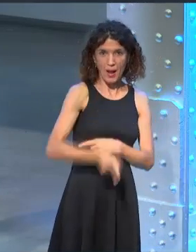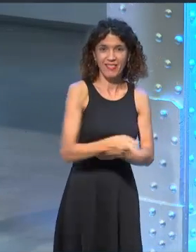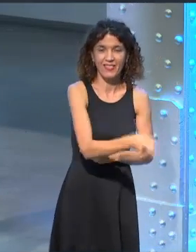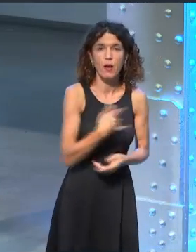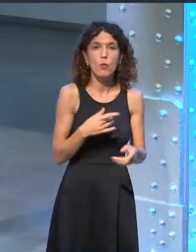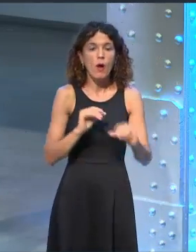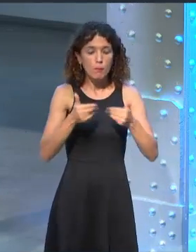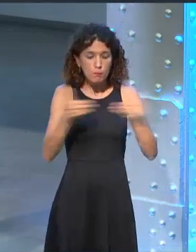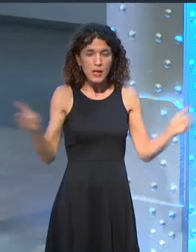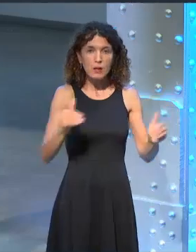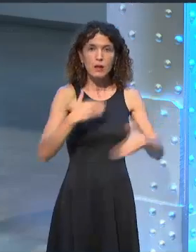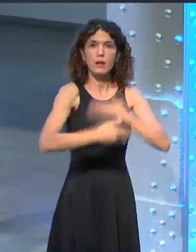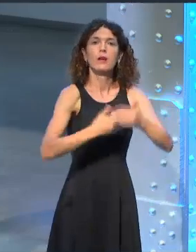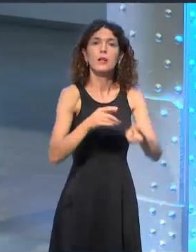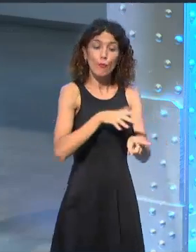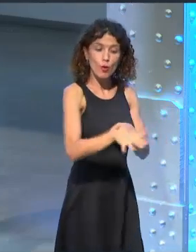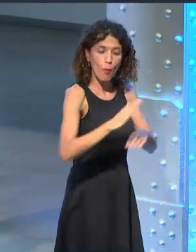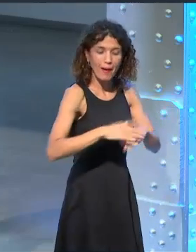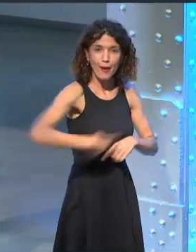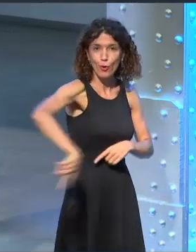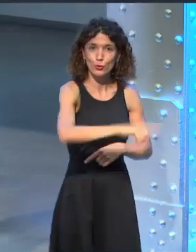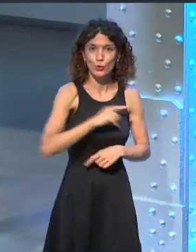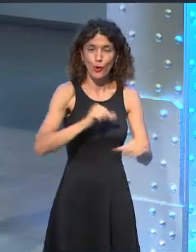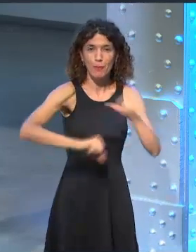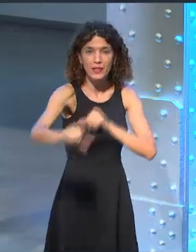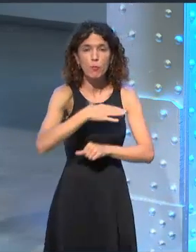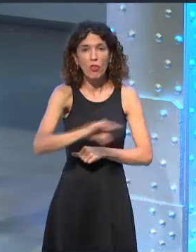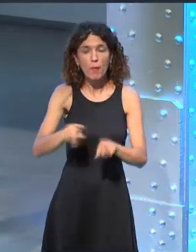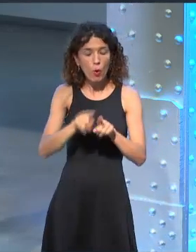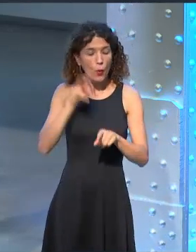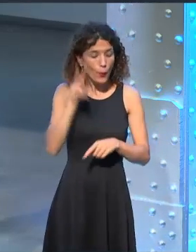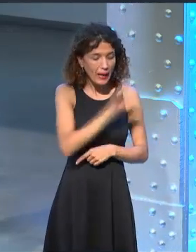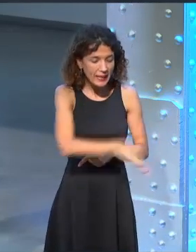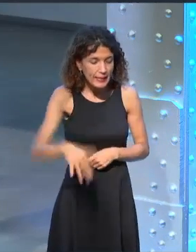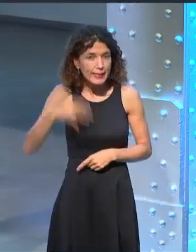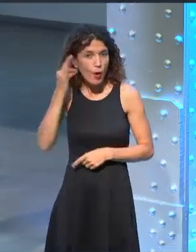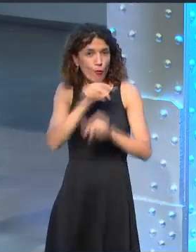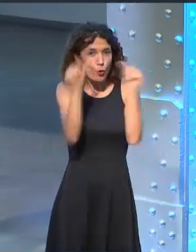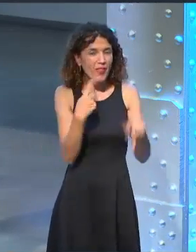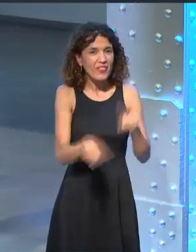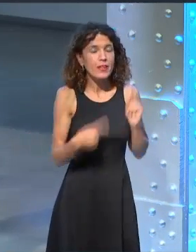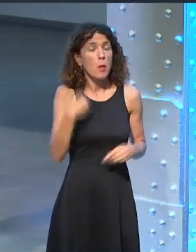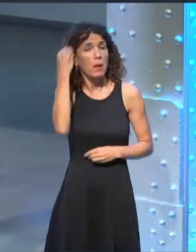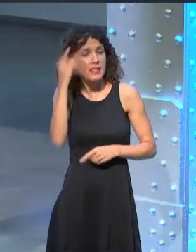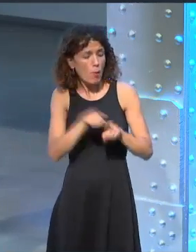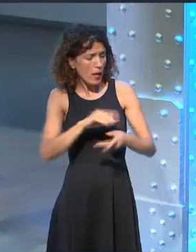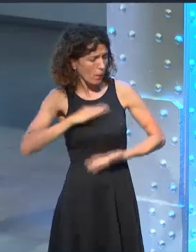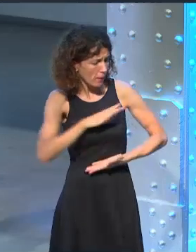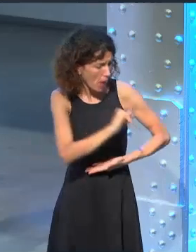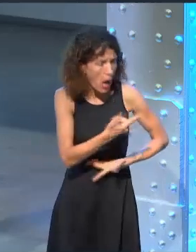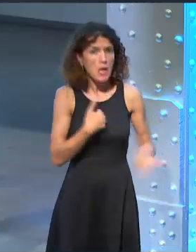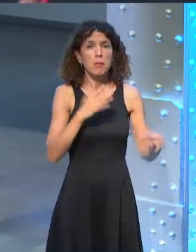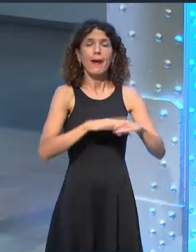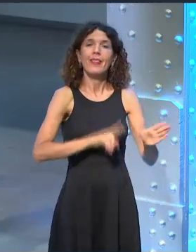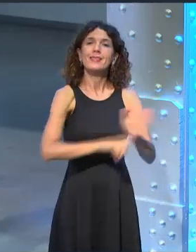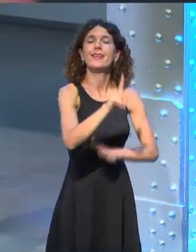de base, ¿no? Cómo influimos para que todos nosotros veamos a las niñas de una forma distinta, ¿no? Pensamos que si tienen la capacidad